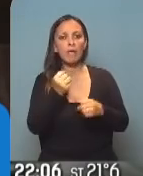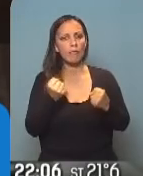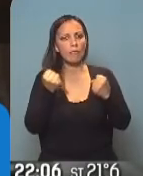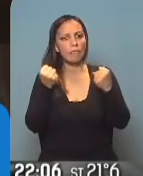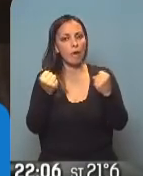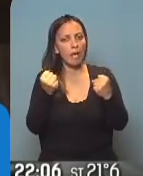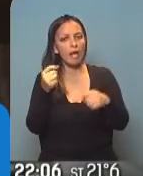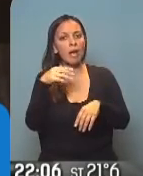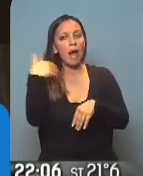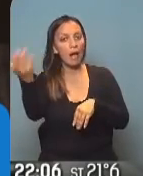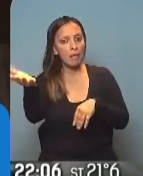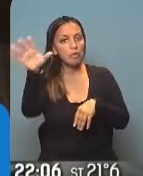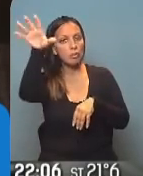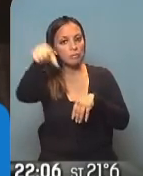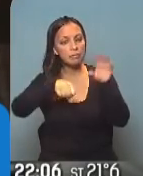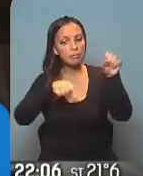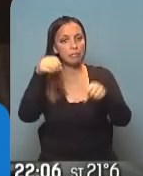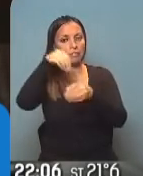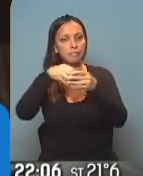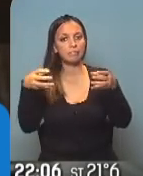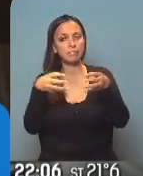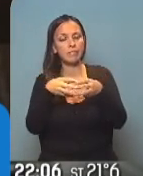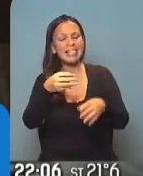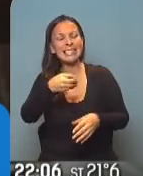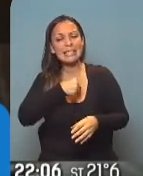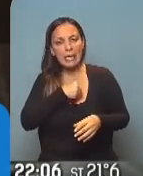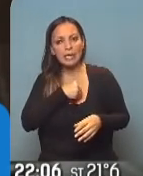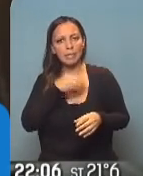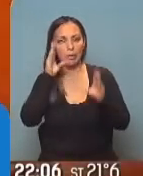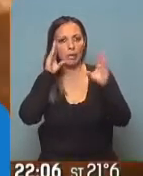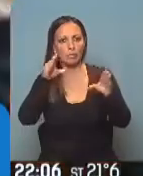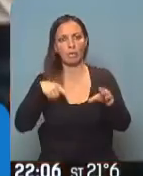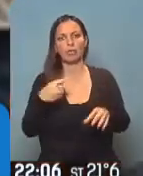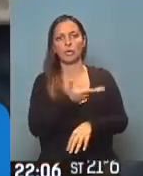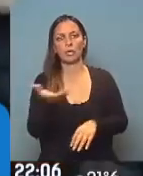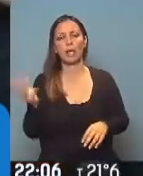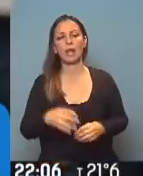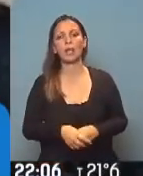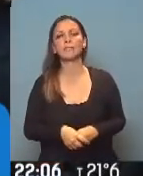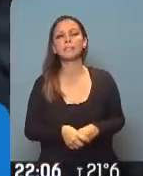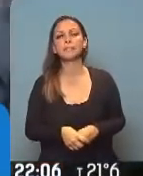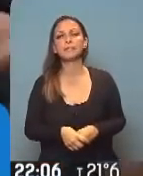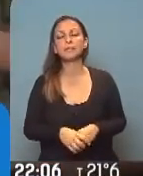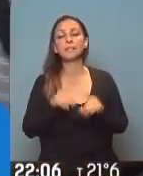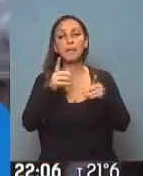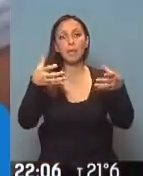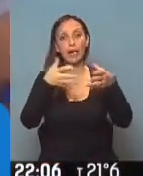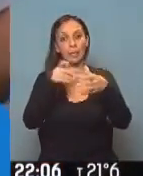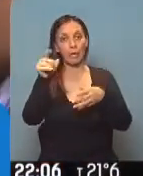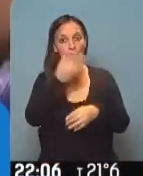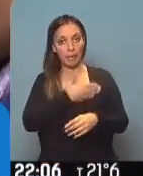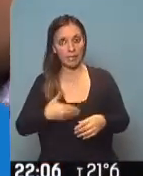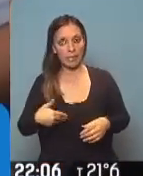né? E veio aqui trabalhar conosco por um sentimento cívico. E neste equipo, Guedes,